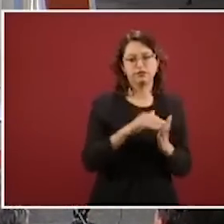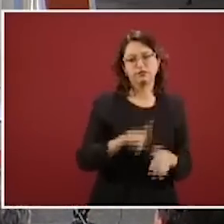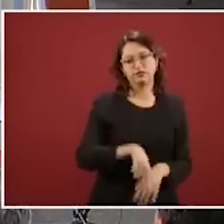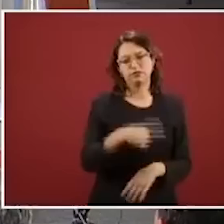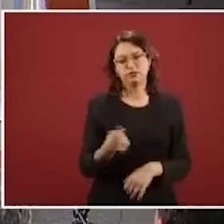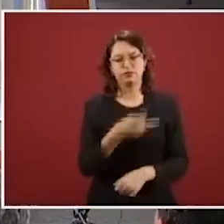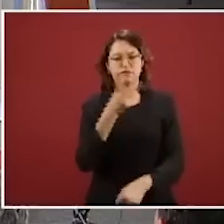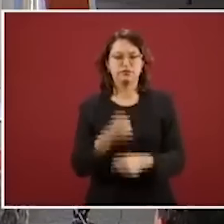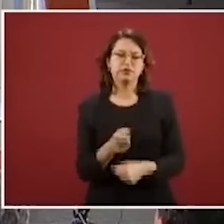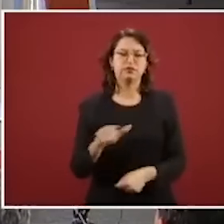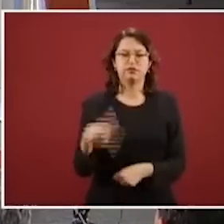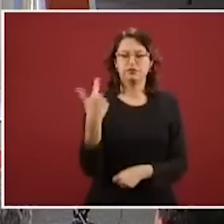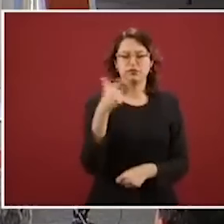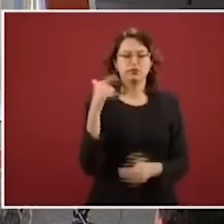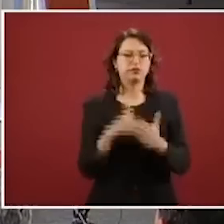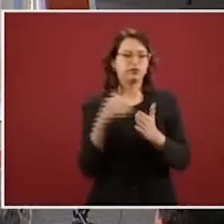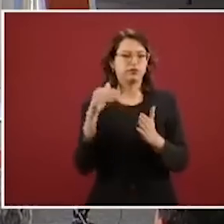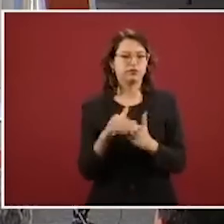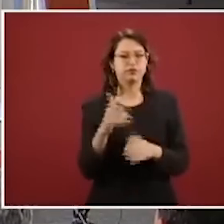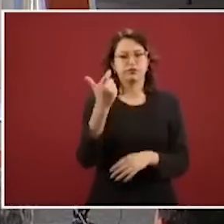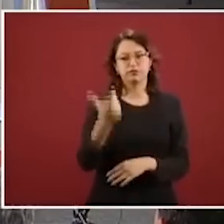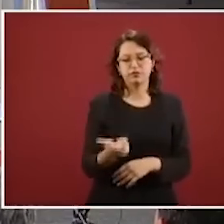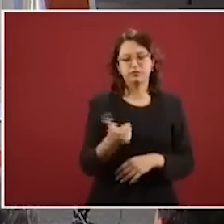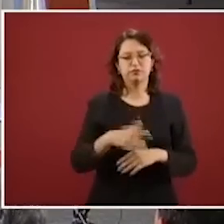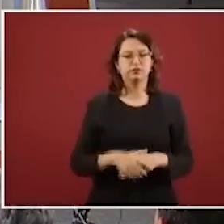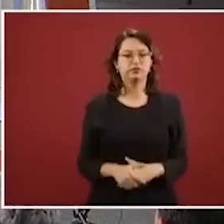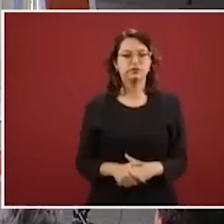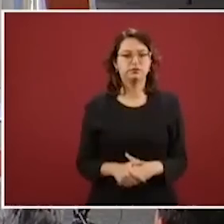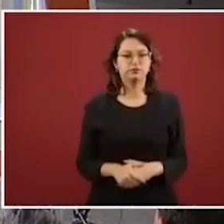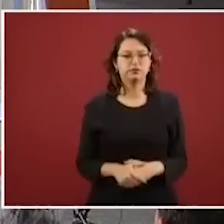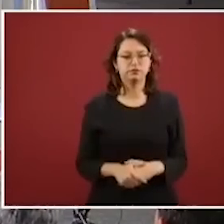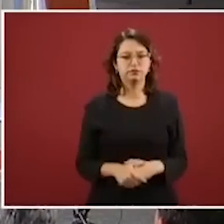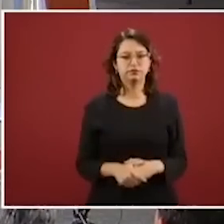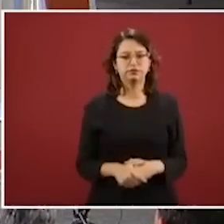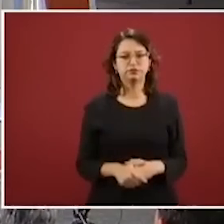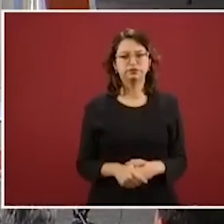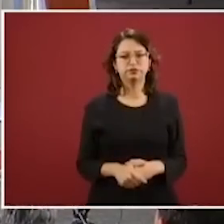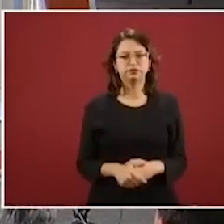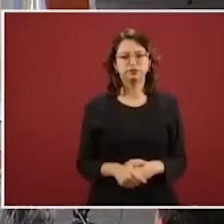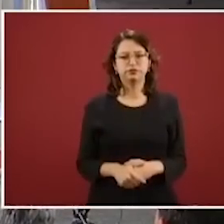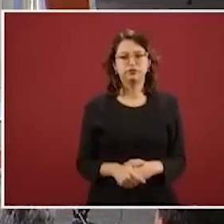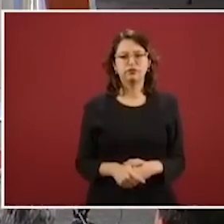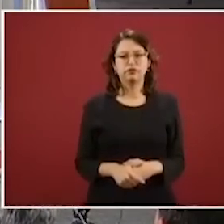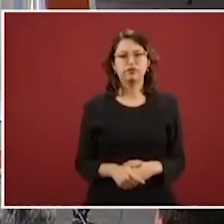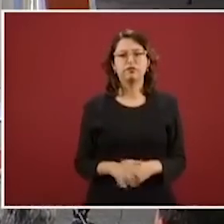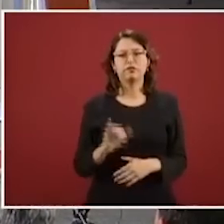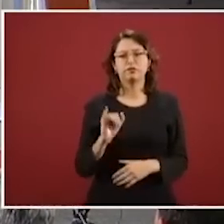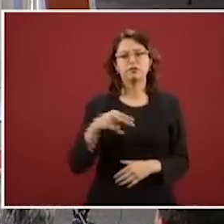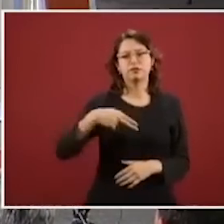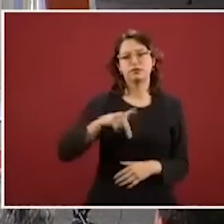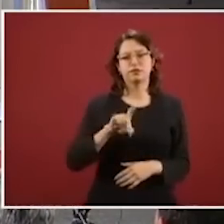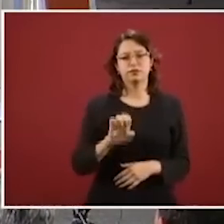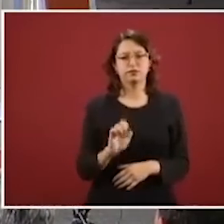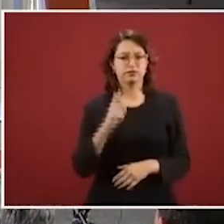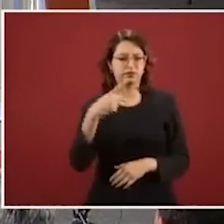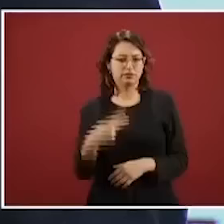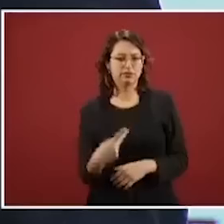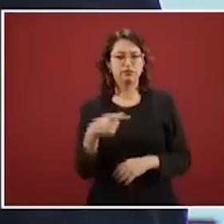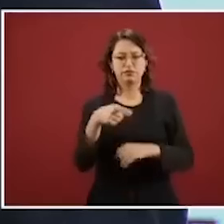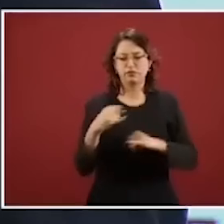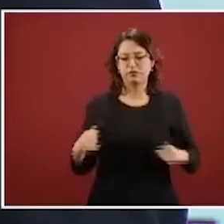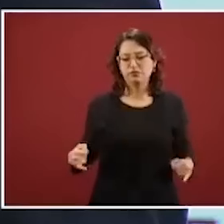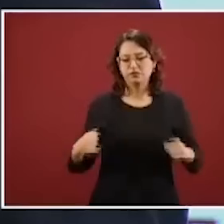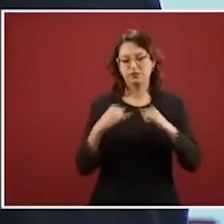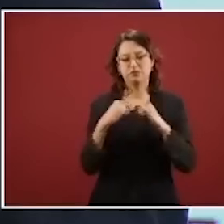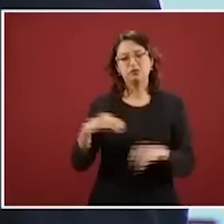la otra por 12 millones de pesos. ¿Por qué decimos que fue, en general, el Instituto para Devolver al Pueblo Robado